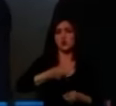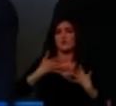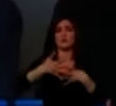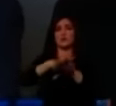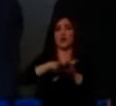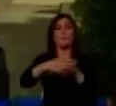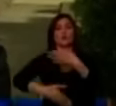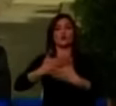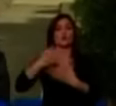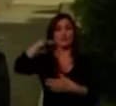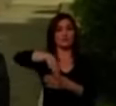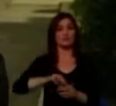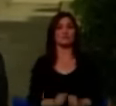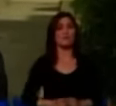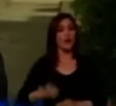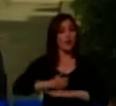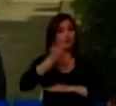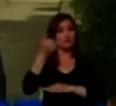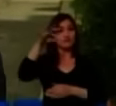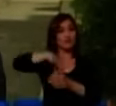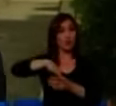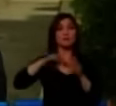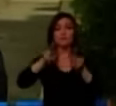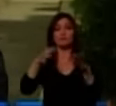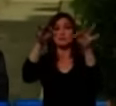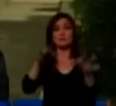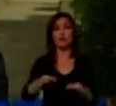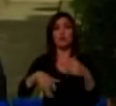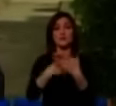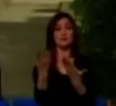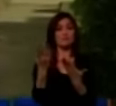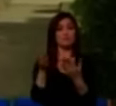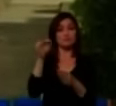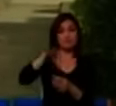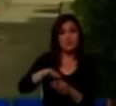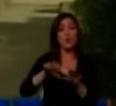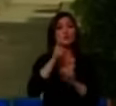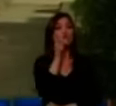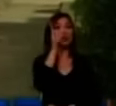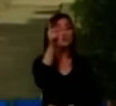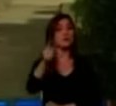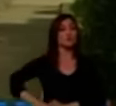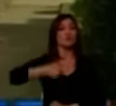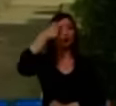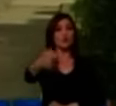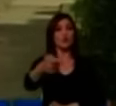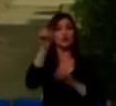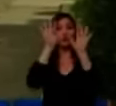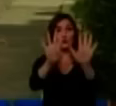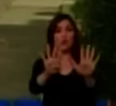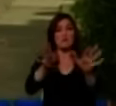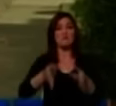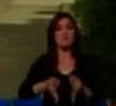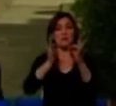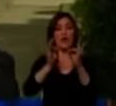del proceso electoral. Las autoridades electorales han confirmado también que los pronósticos electorales podrán ser publicados hasta el próximo 9 de febrero, es